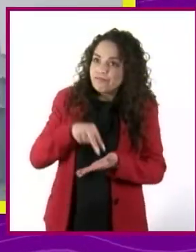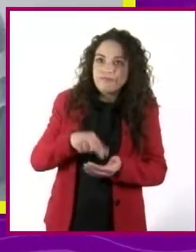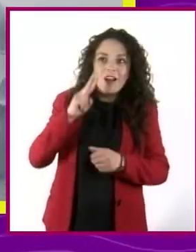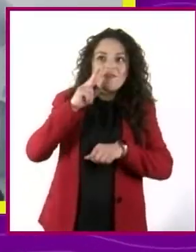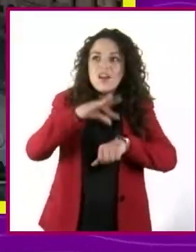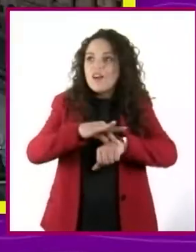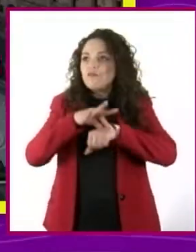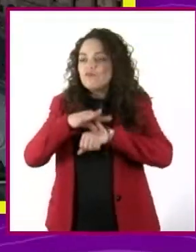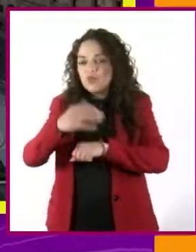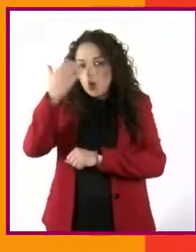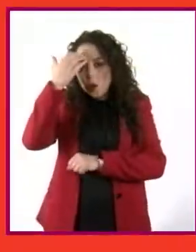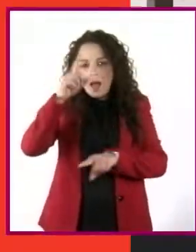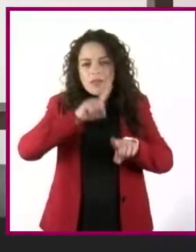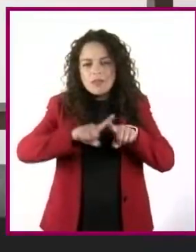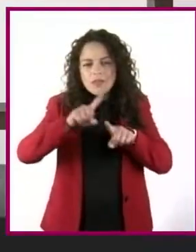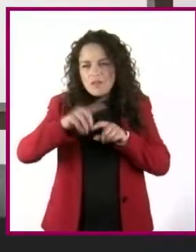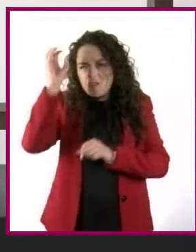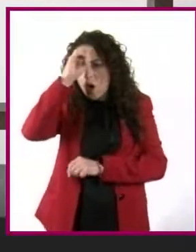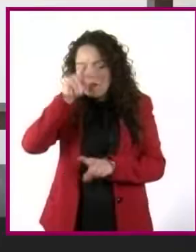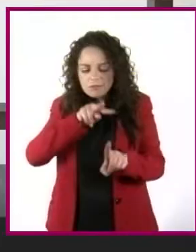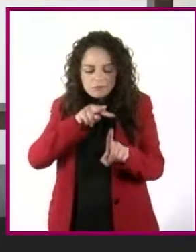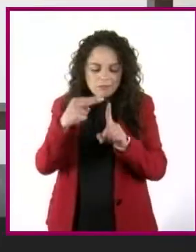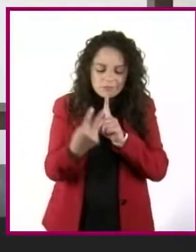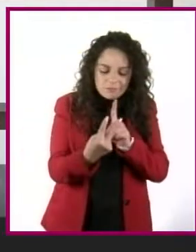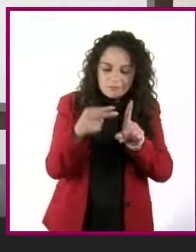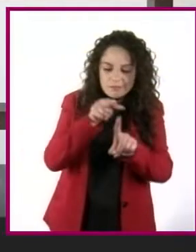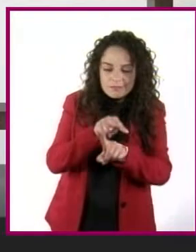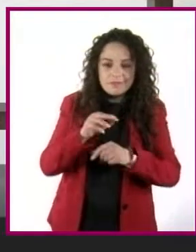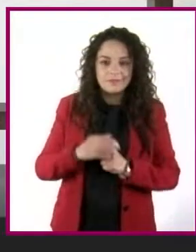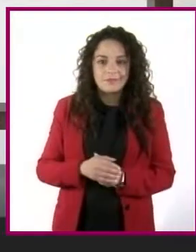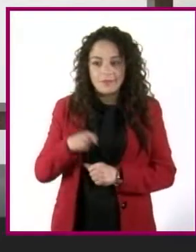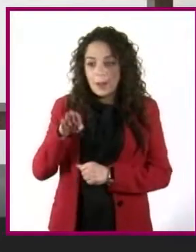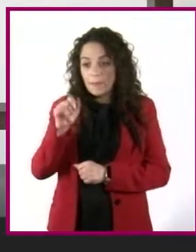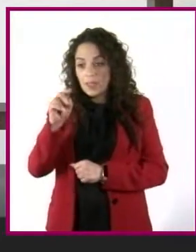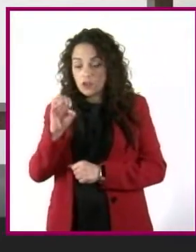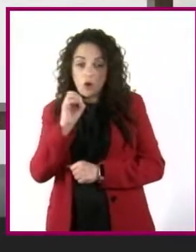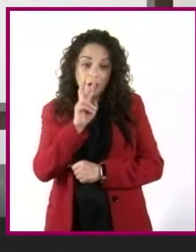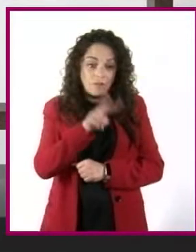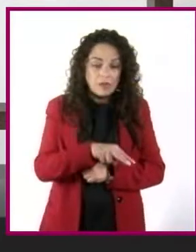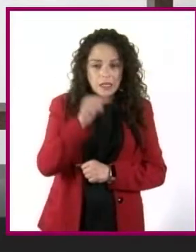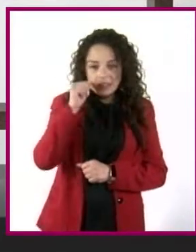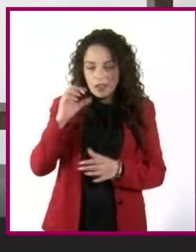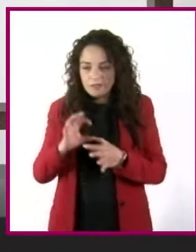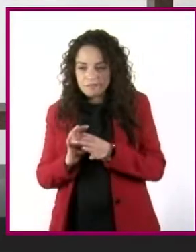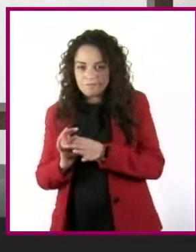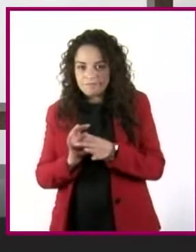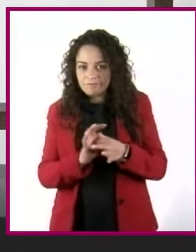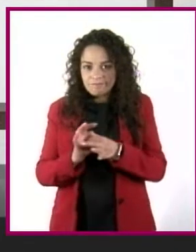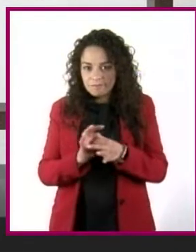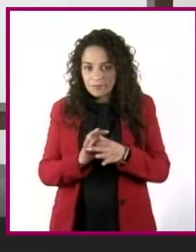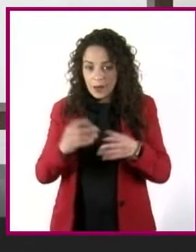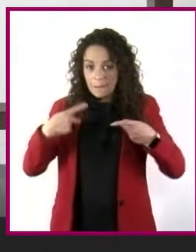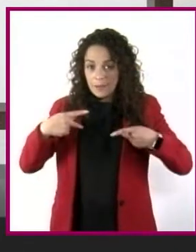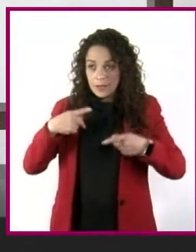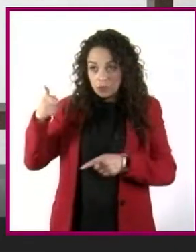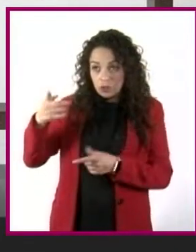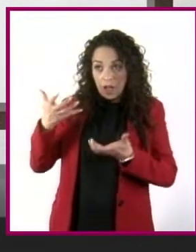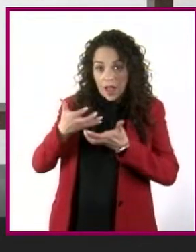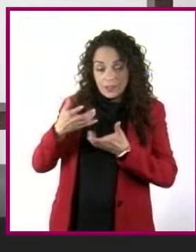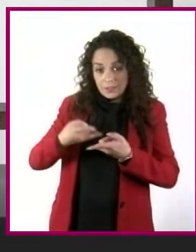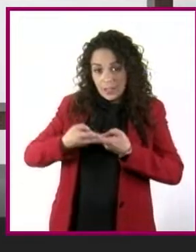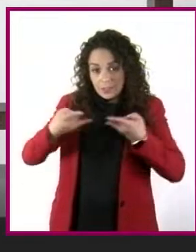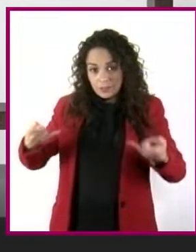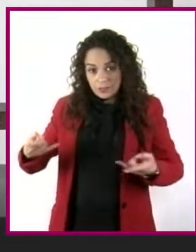los puntos de vista. Mitos y realidades siempre han convivido y en la mente de un historiador se representan las